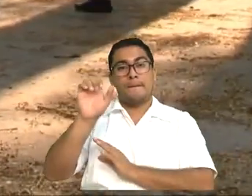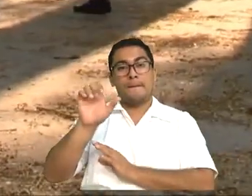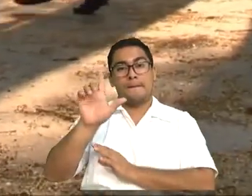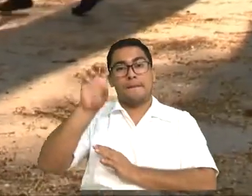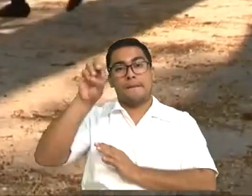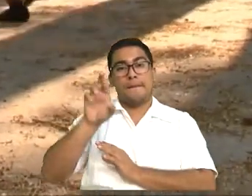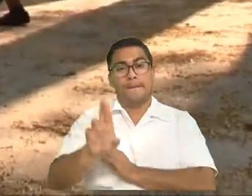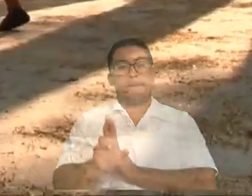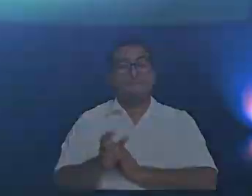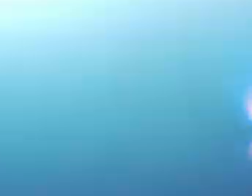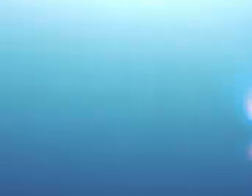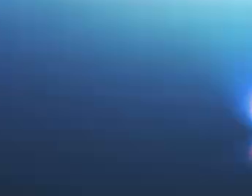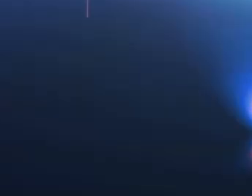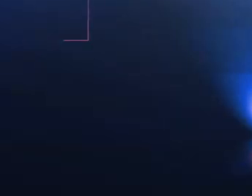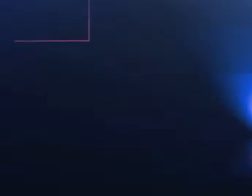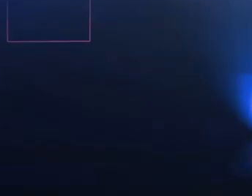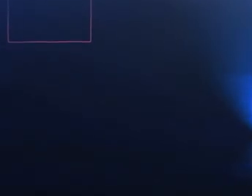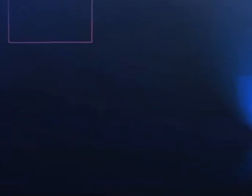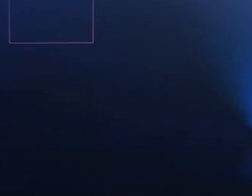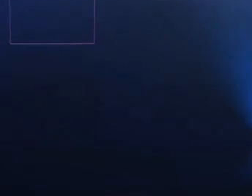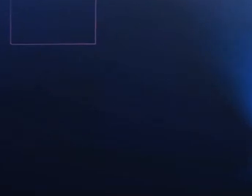Elmer Marcia.